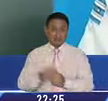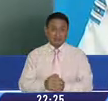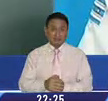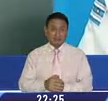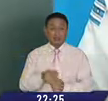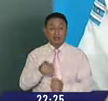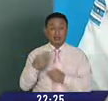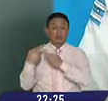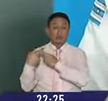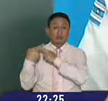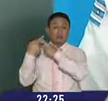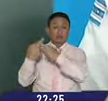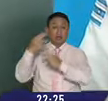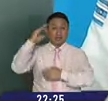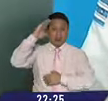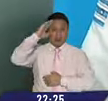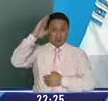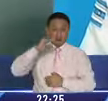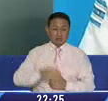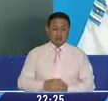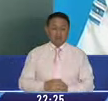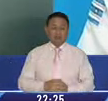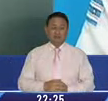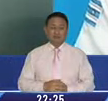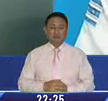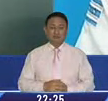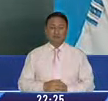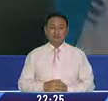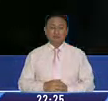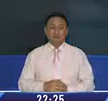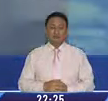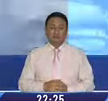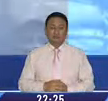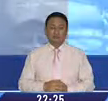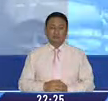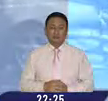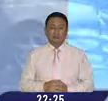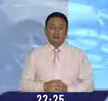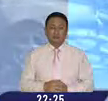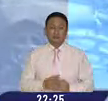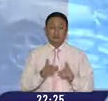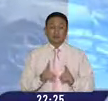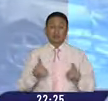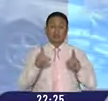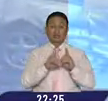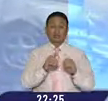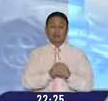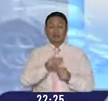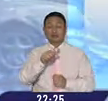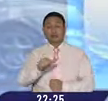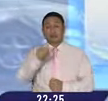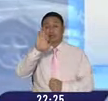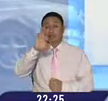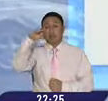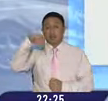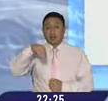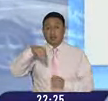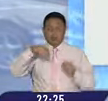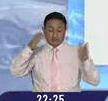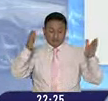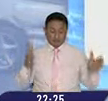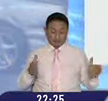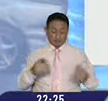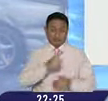le competiría a la Policía Nacional en lo que tiene que ver con delitos. Según cifras de la ATM, de enero a